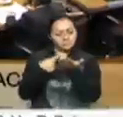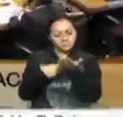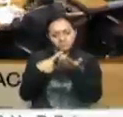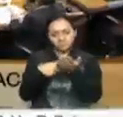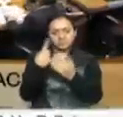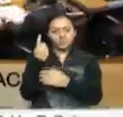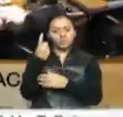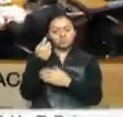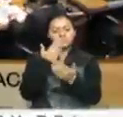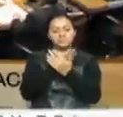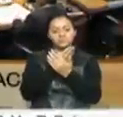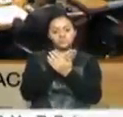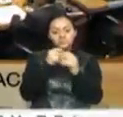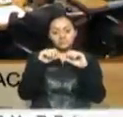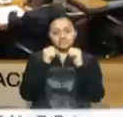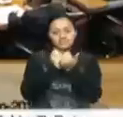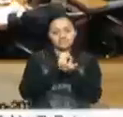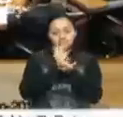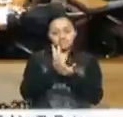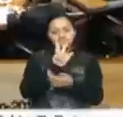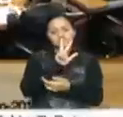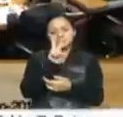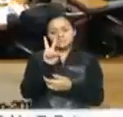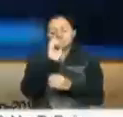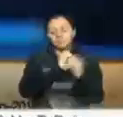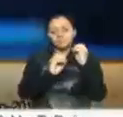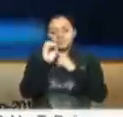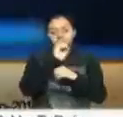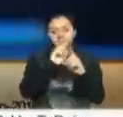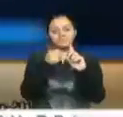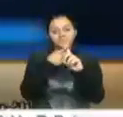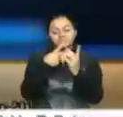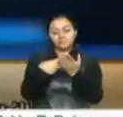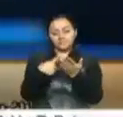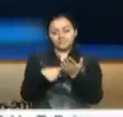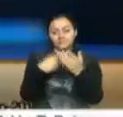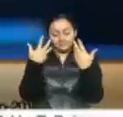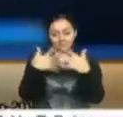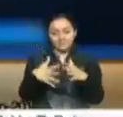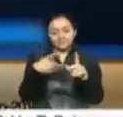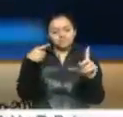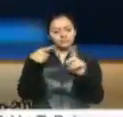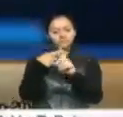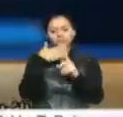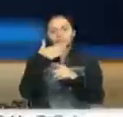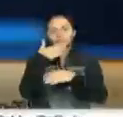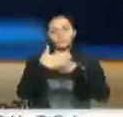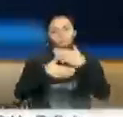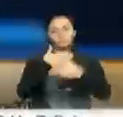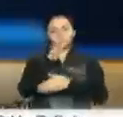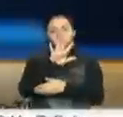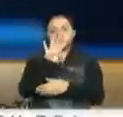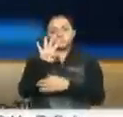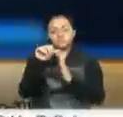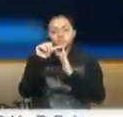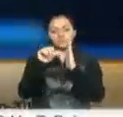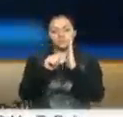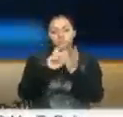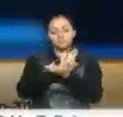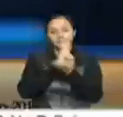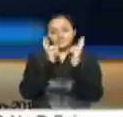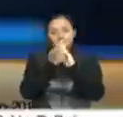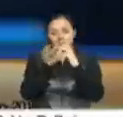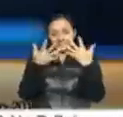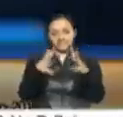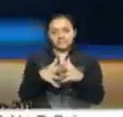propuestas de legisladores y más de 32 observaciones durante el primer debate, que desembocan en 54 artículos